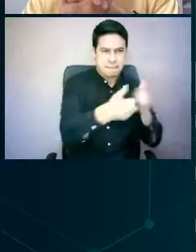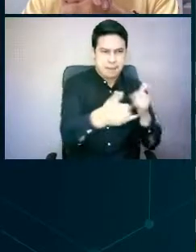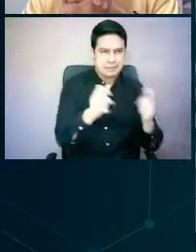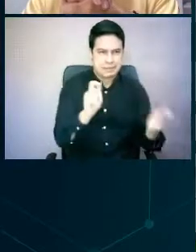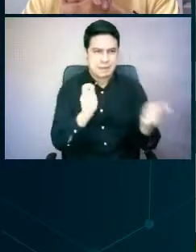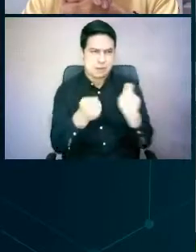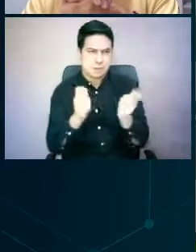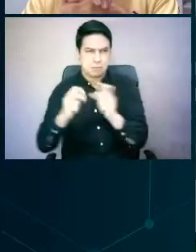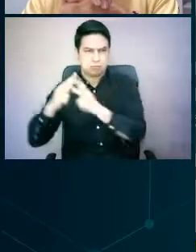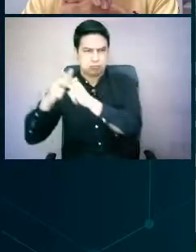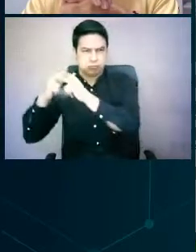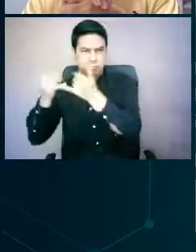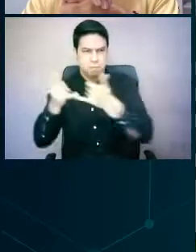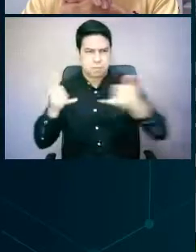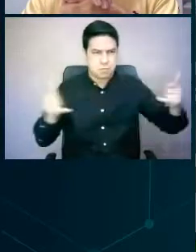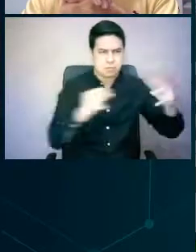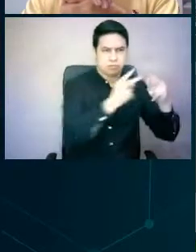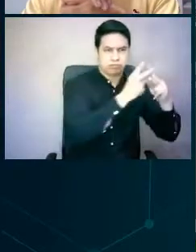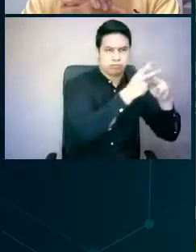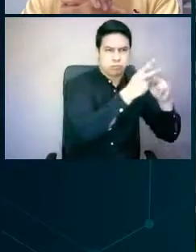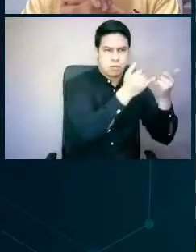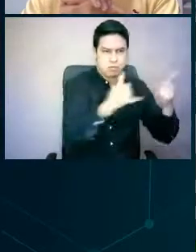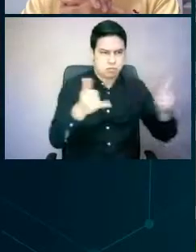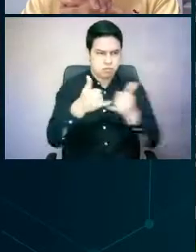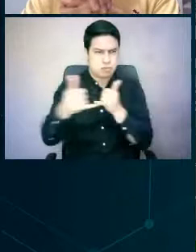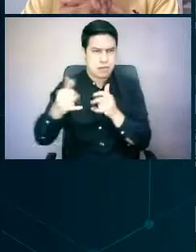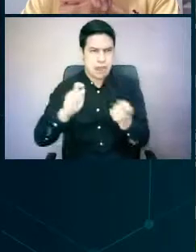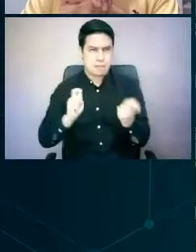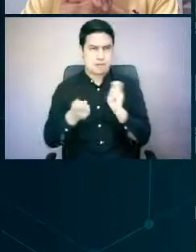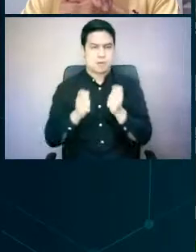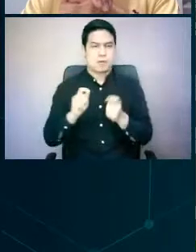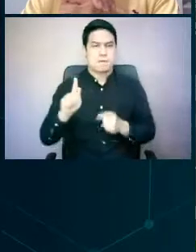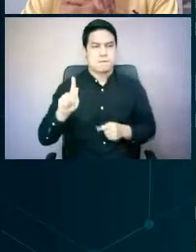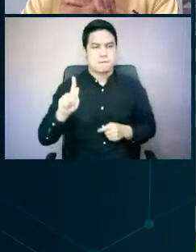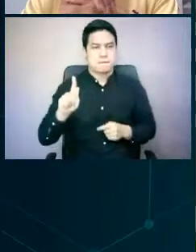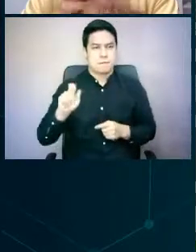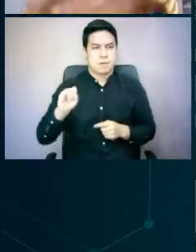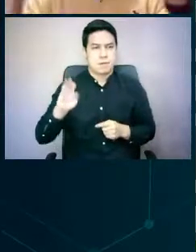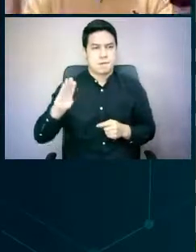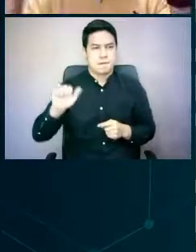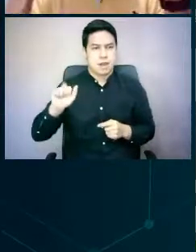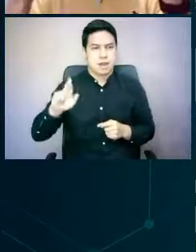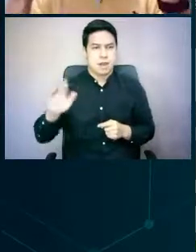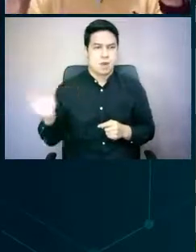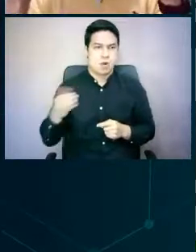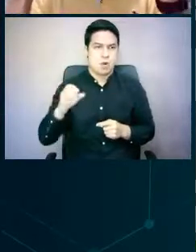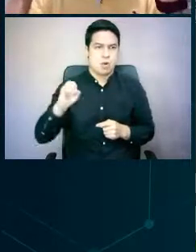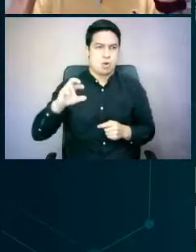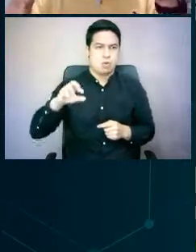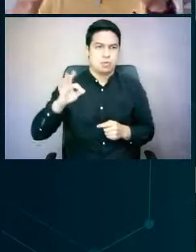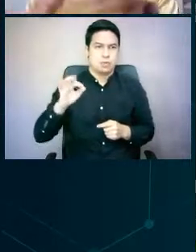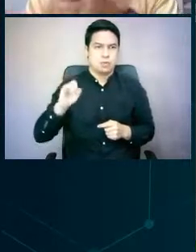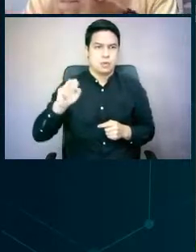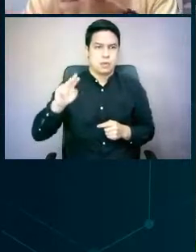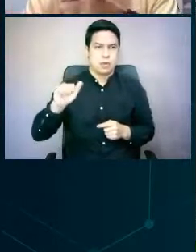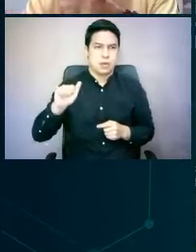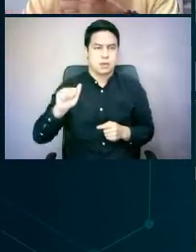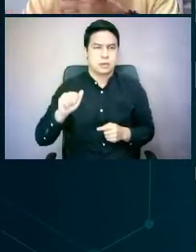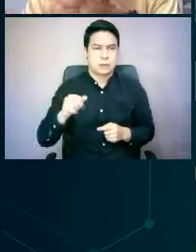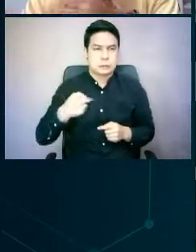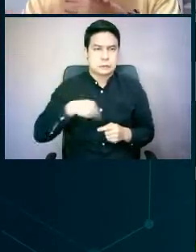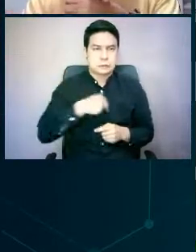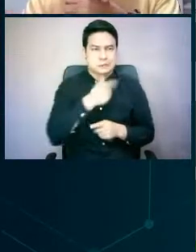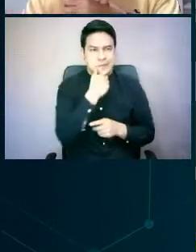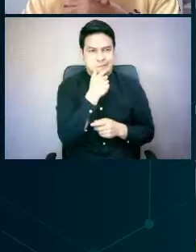óptica, es decir, la fibra dedicada, entonces sí vamos a tener una reducción considerable en ese proyecto, considerando ese alcance netamente